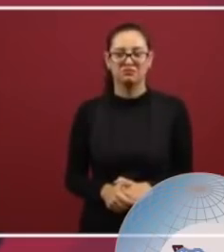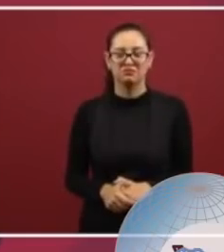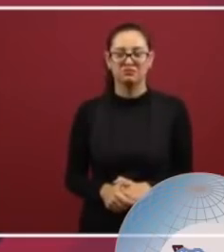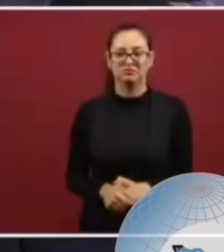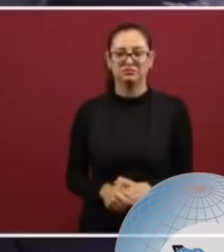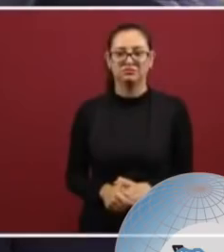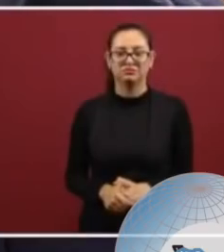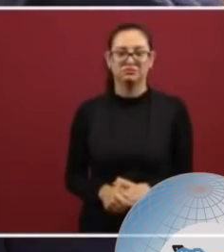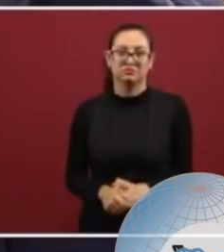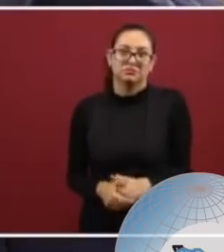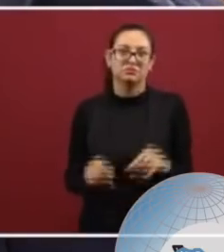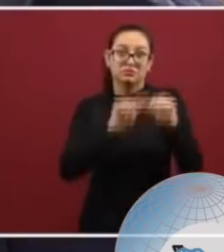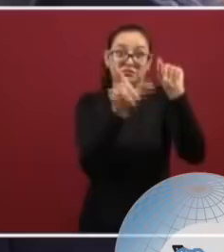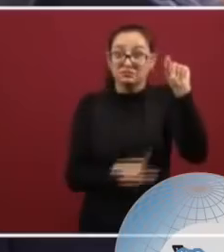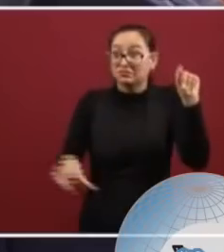por internet.